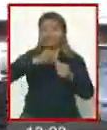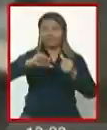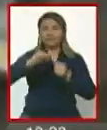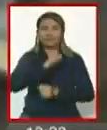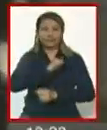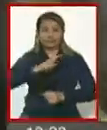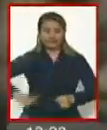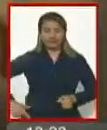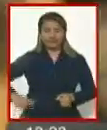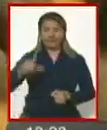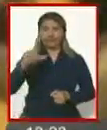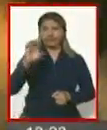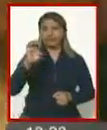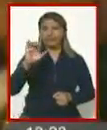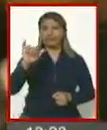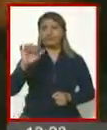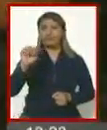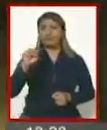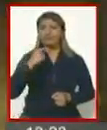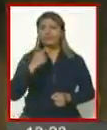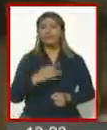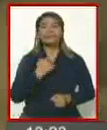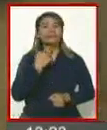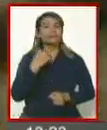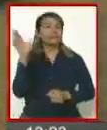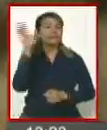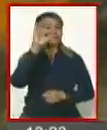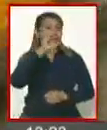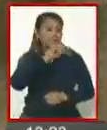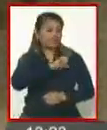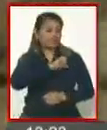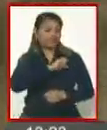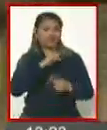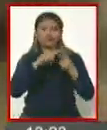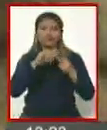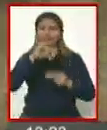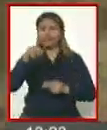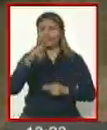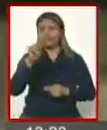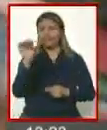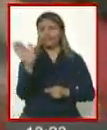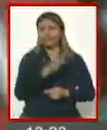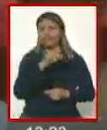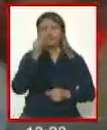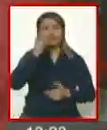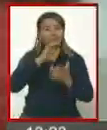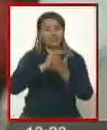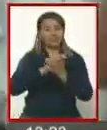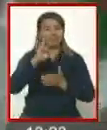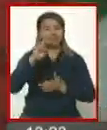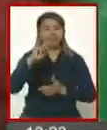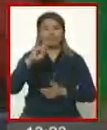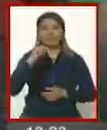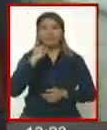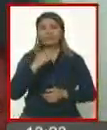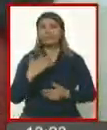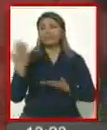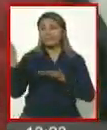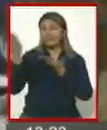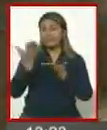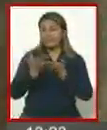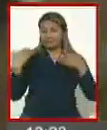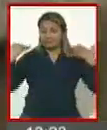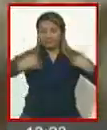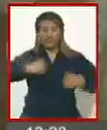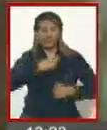Leyes. Después de un mes de que habrían sido buscados por la policía, Juan de Dios Morales y su esposa María René Ramírez, importadores de